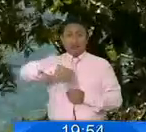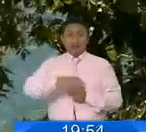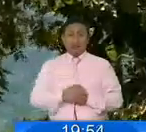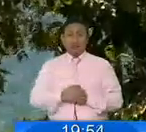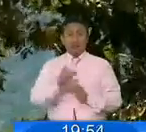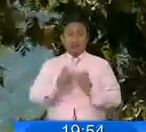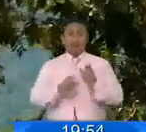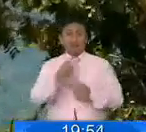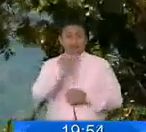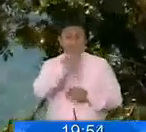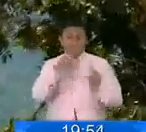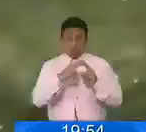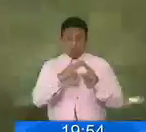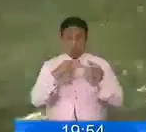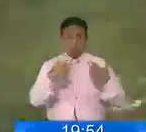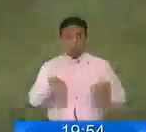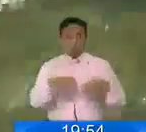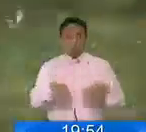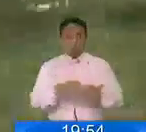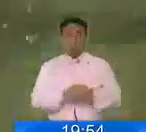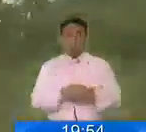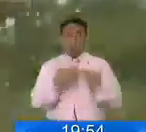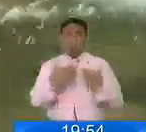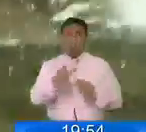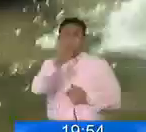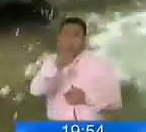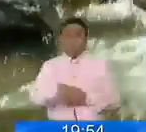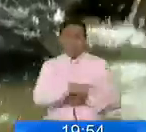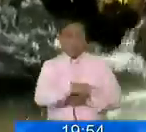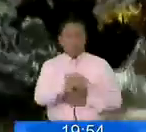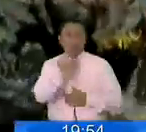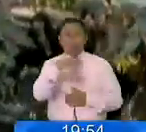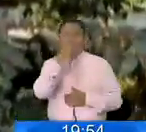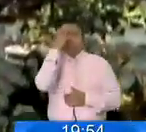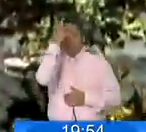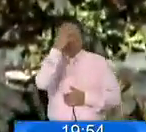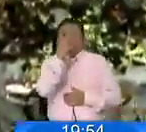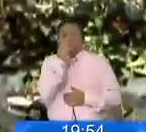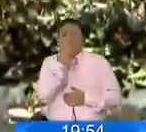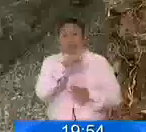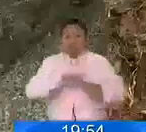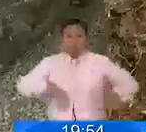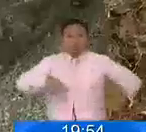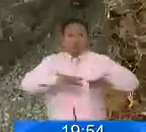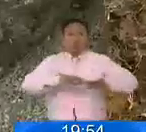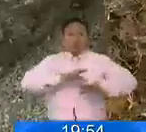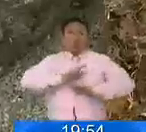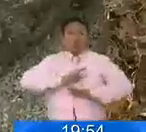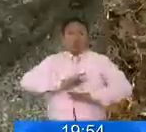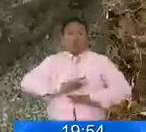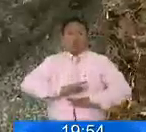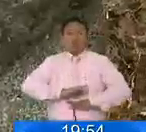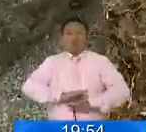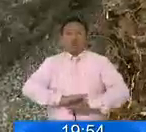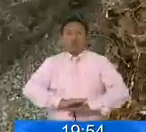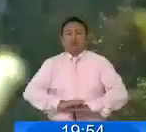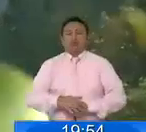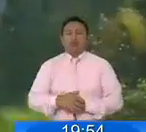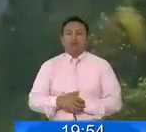quienes la conocen seguro dejarán estupor a cualquiera debido a la belleza y tranquilidad que proyecta la reserva ecológica